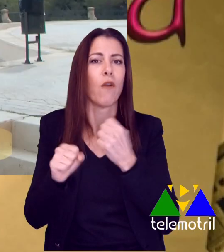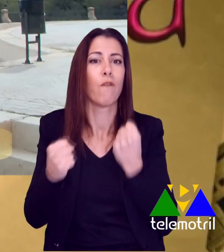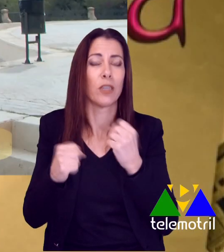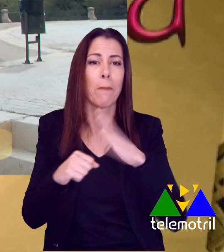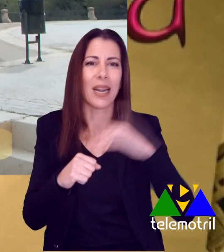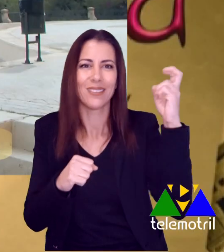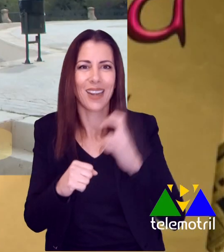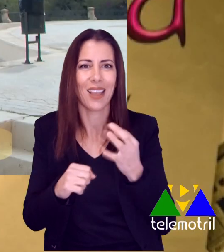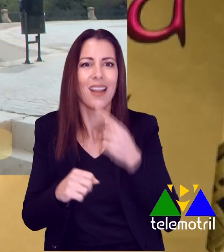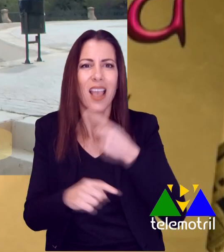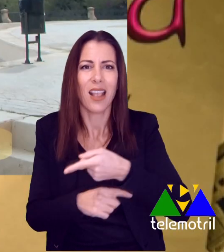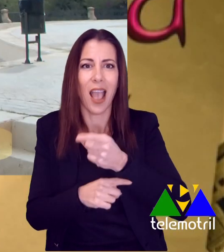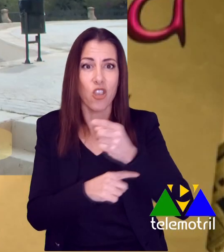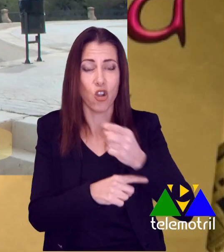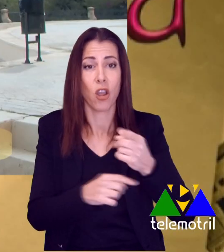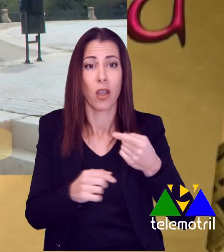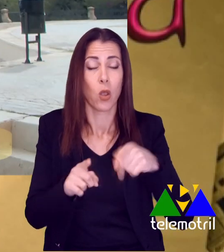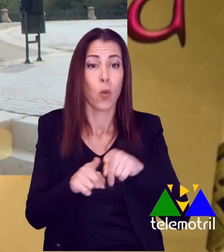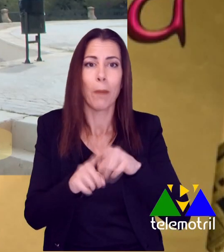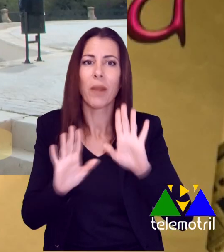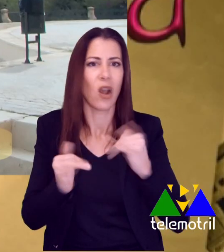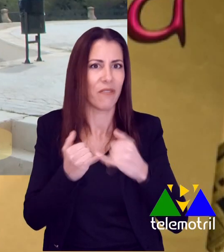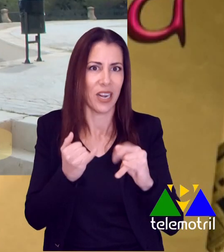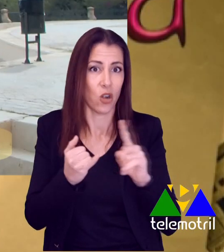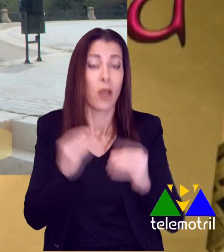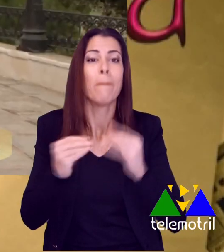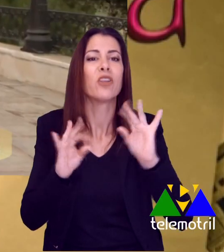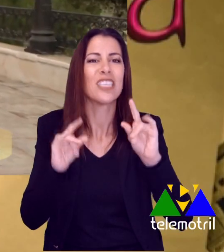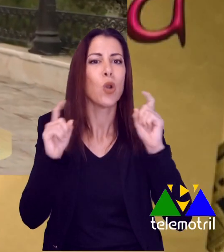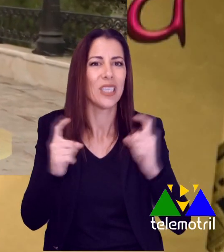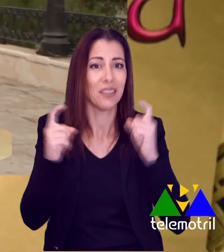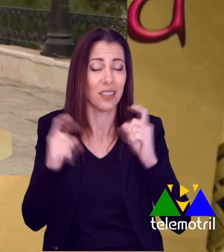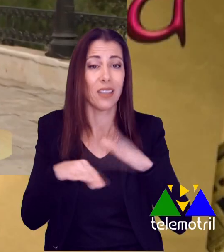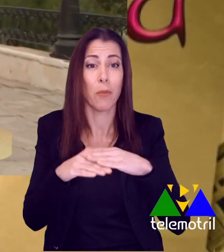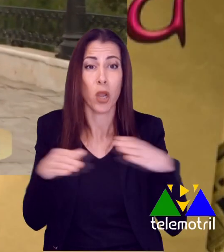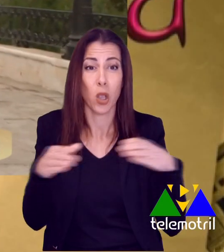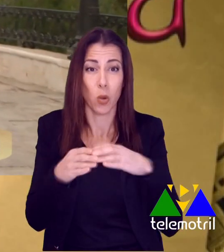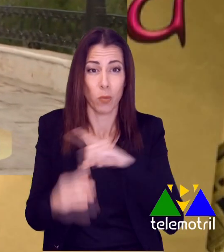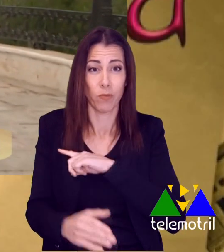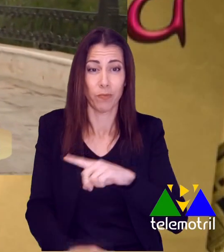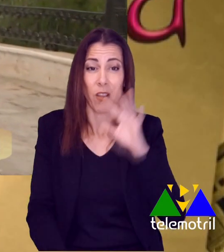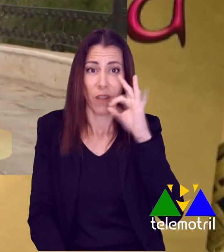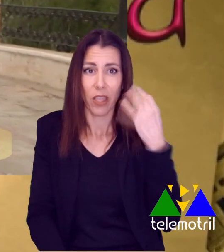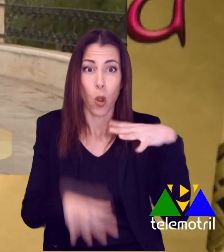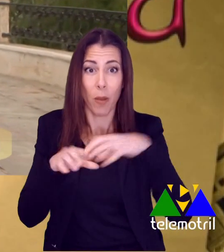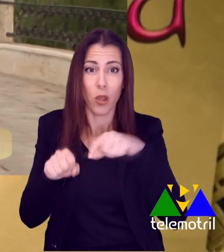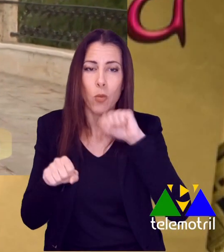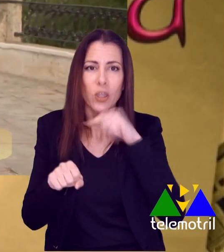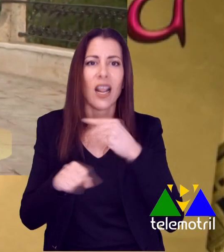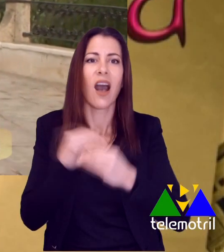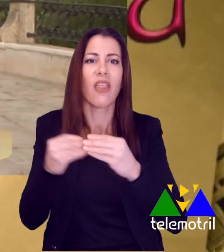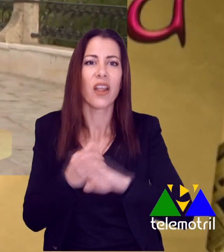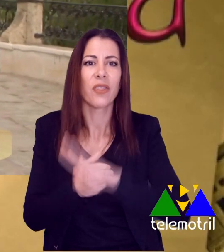los cañones aquí, no se lleva a cabo al final, pero que sí intentan las fuerzas francesas de ocupación de Motril, intentan hacer en el